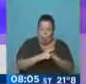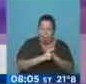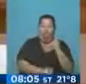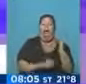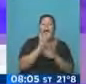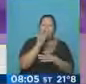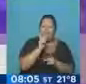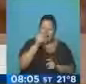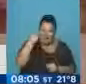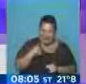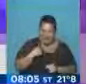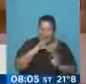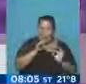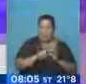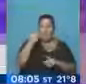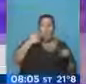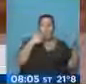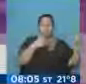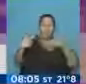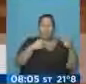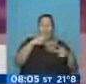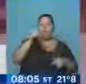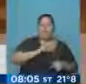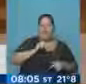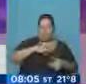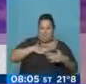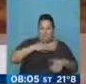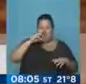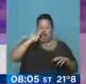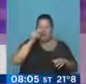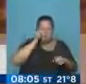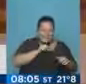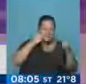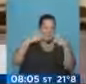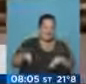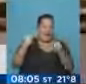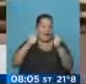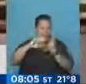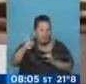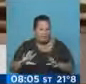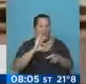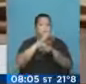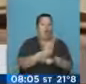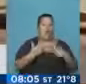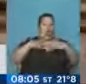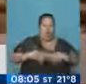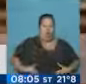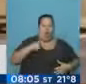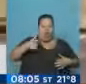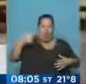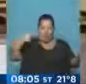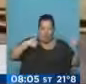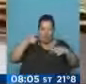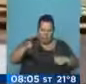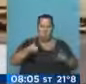la mañana de ayer. Hace 24 horas se enfrentaban con gendarmes. A los que hirieron, abandonaron su camioneta, les robaron los chalecos antibalas